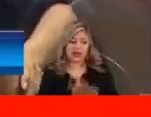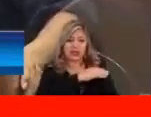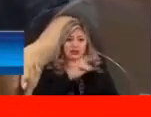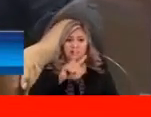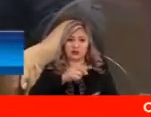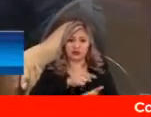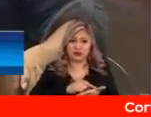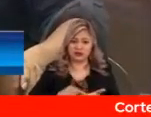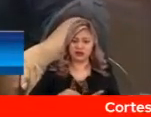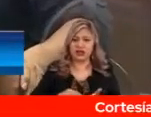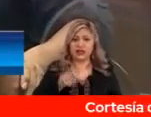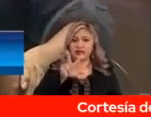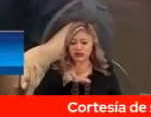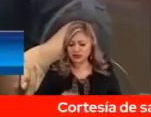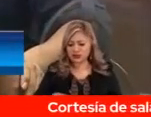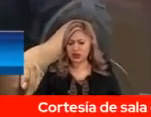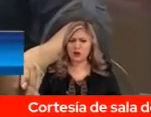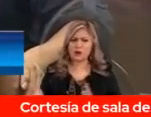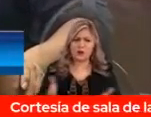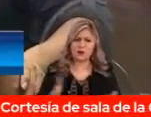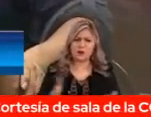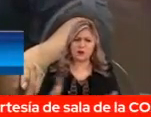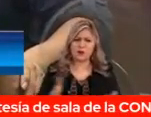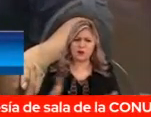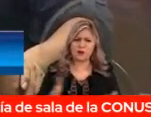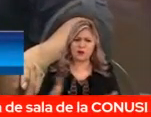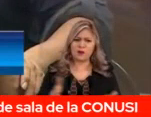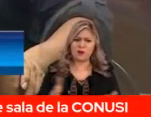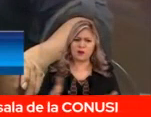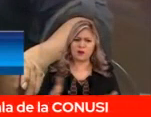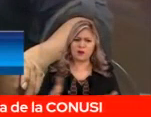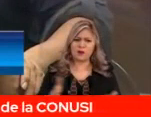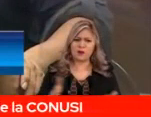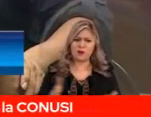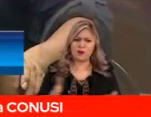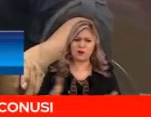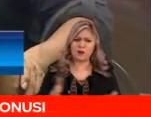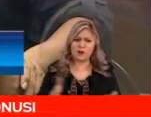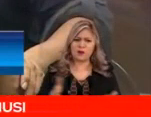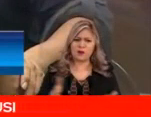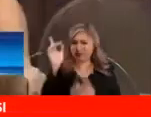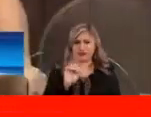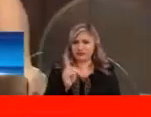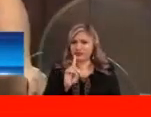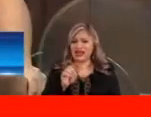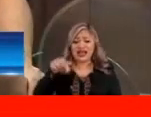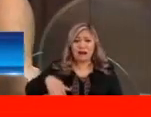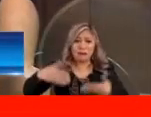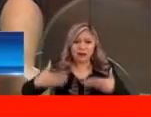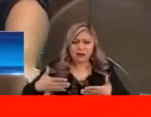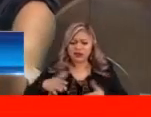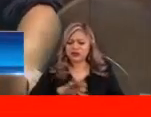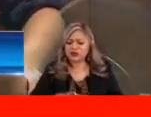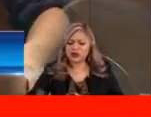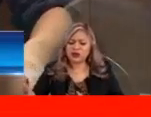morían de hambre en Panamá, y eso no fue por el COVID, sino por desnutrición, y eso viene ocurriendo hace buen rato.